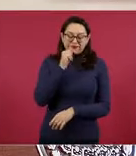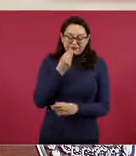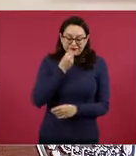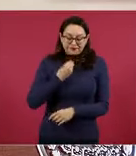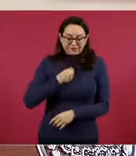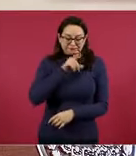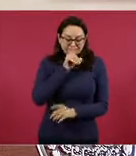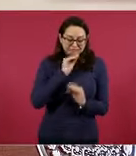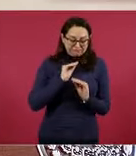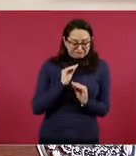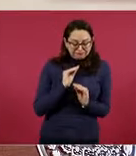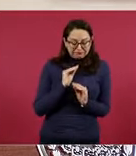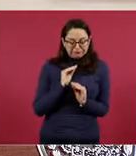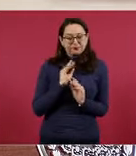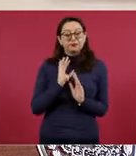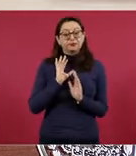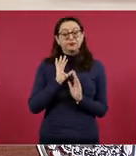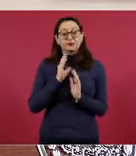Ahora